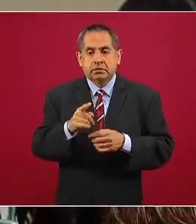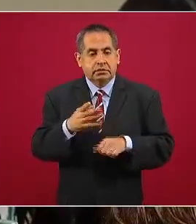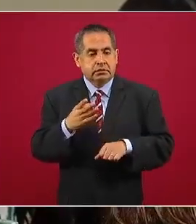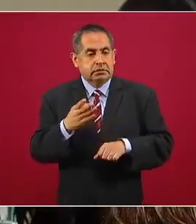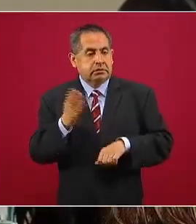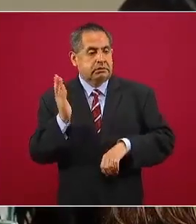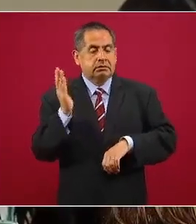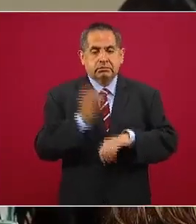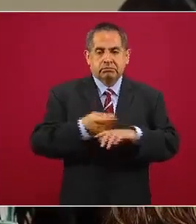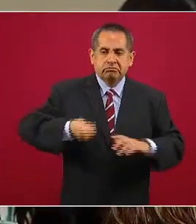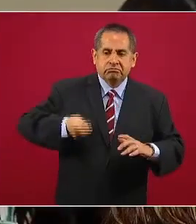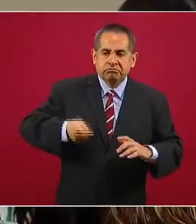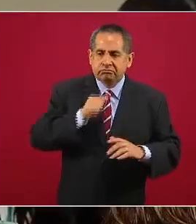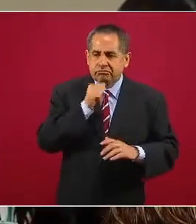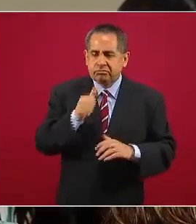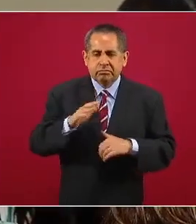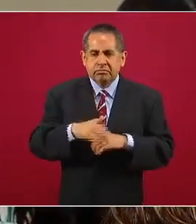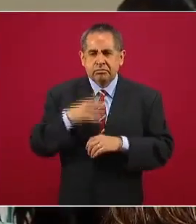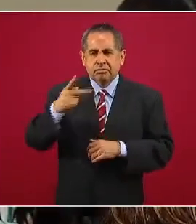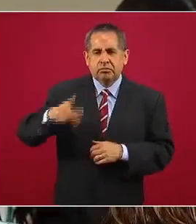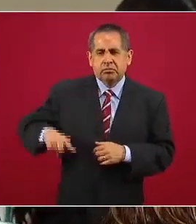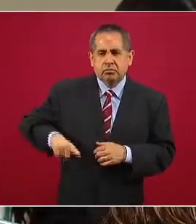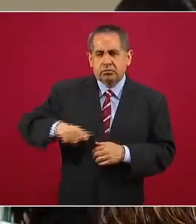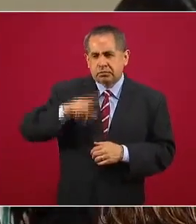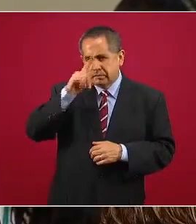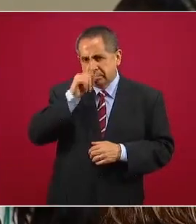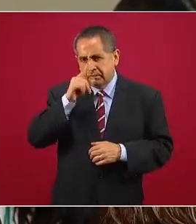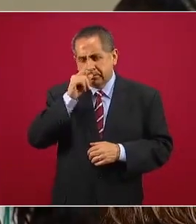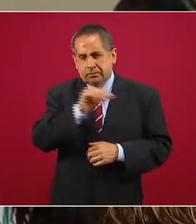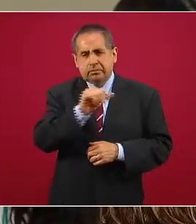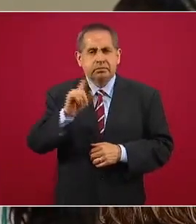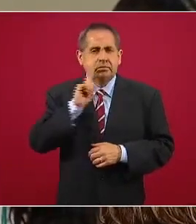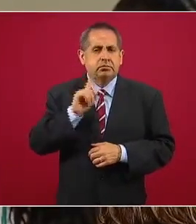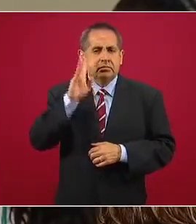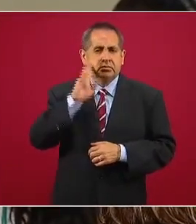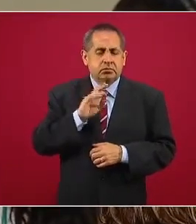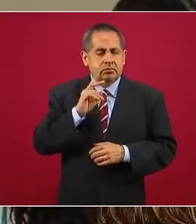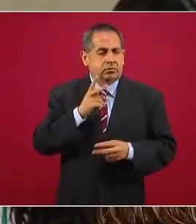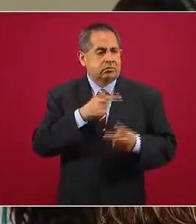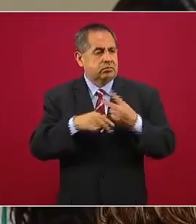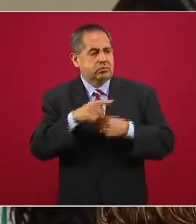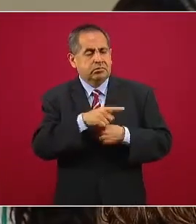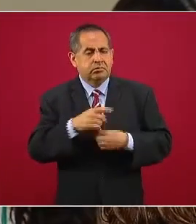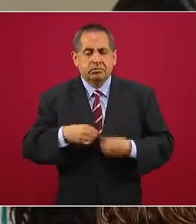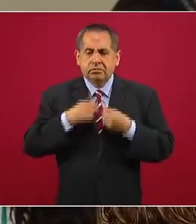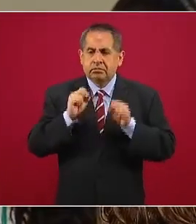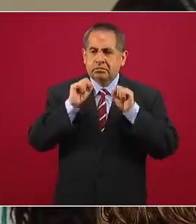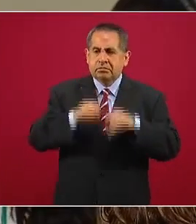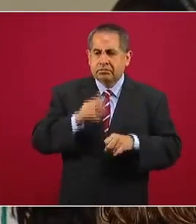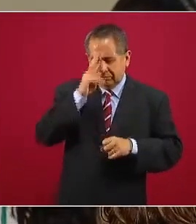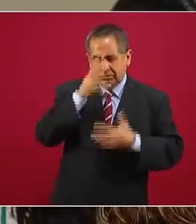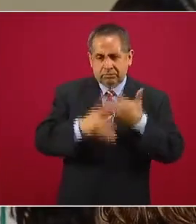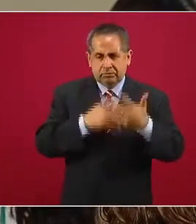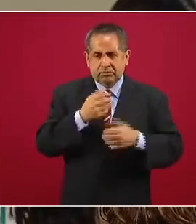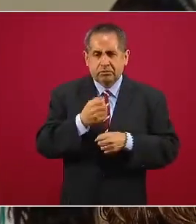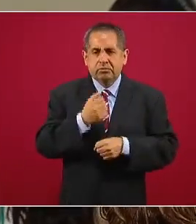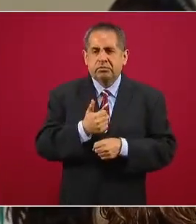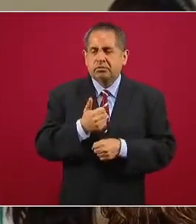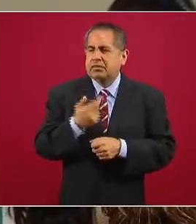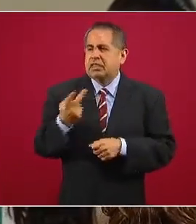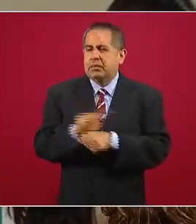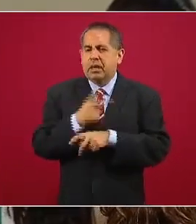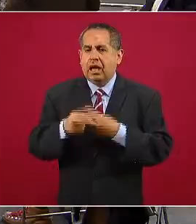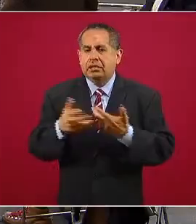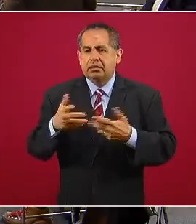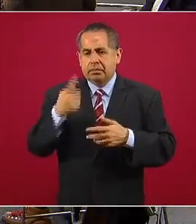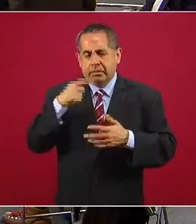sentencia. ¿Por qué su gobierno ha fallado a las mujeres para vivir una vida libre de violencia y qué están haciendo para